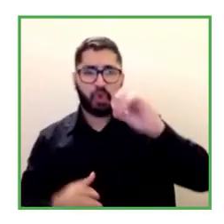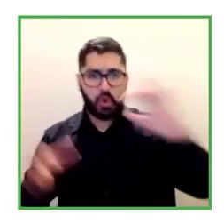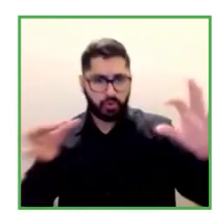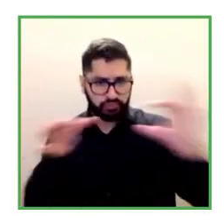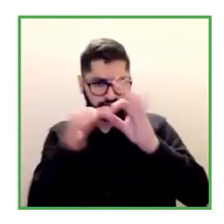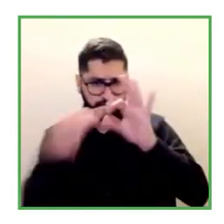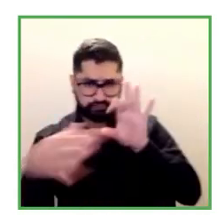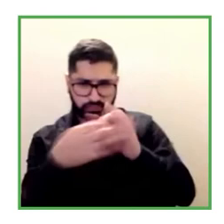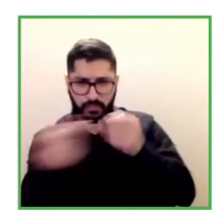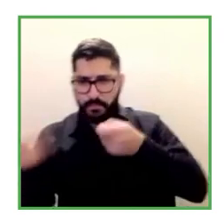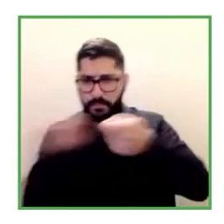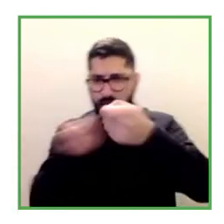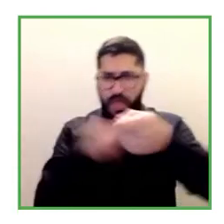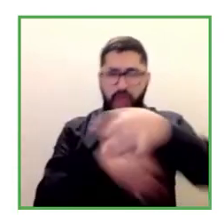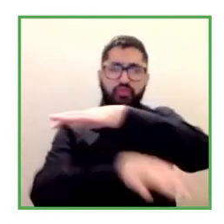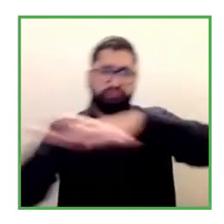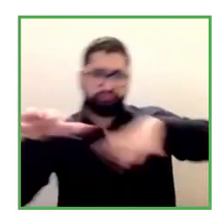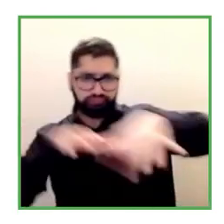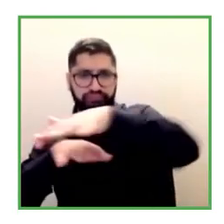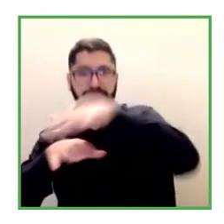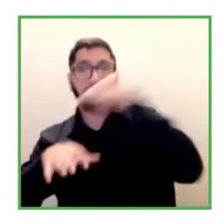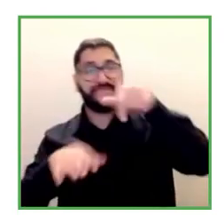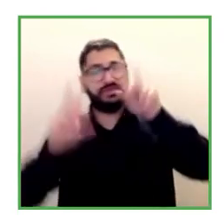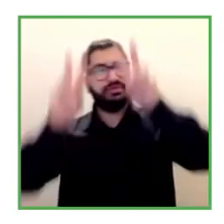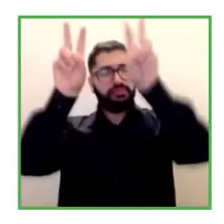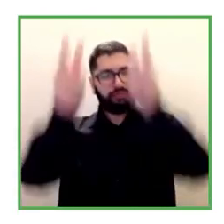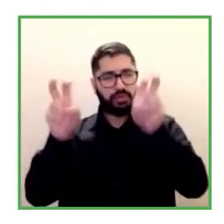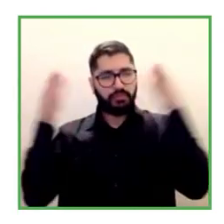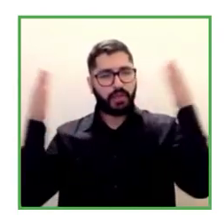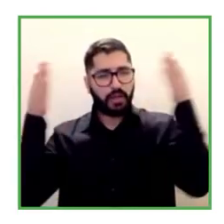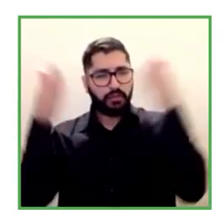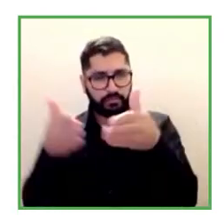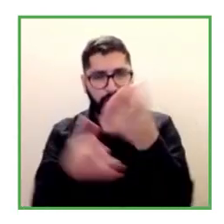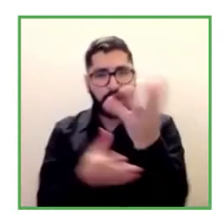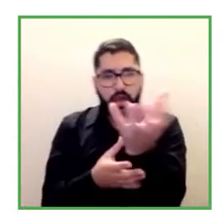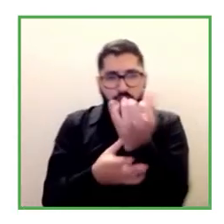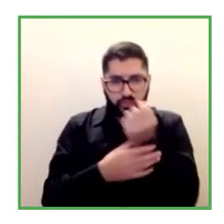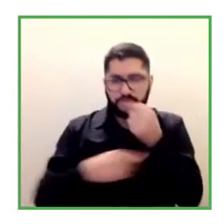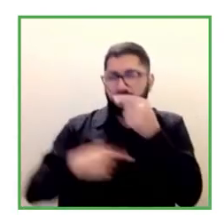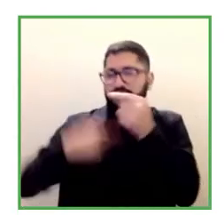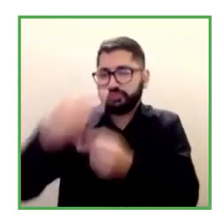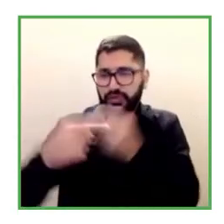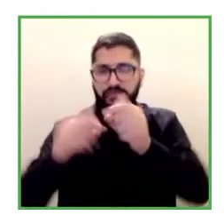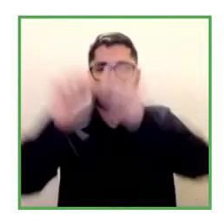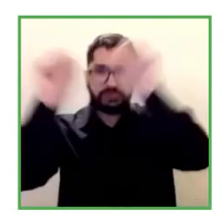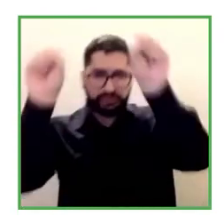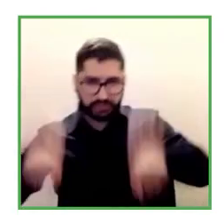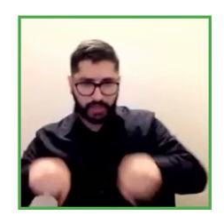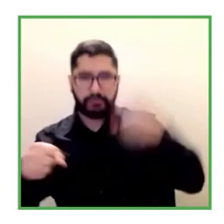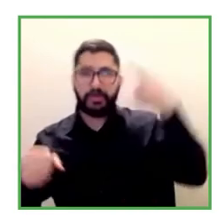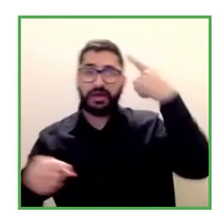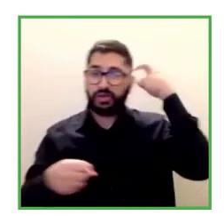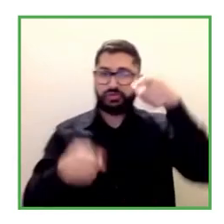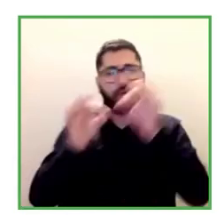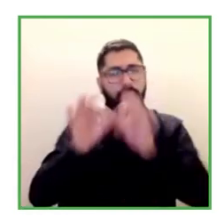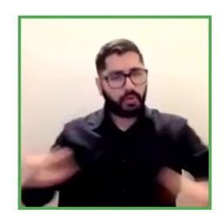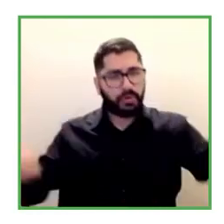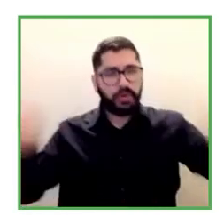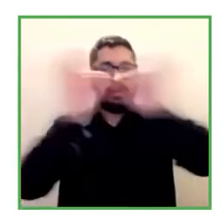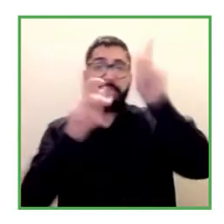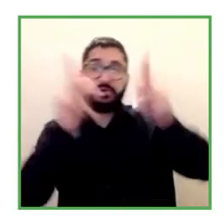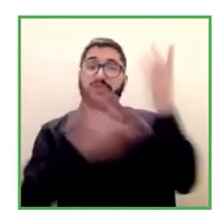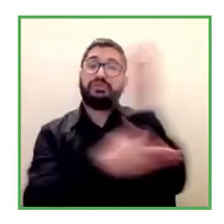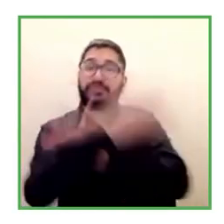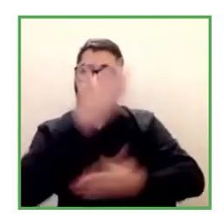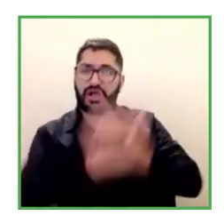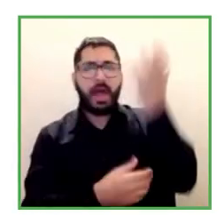economía sostenible, economía circular. Creo que es muy importante que las personas con discapacidad también tengan acceso a este tipo de formación,